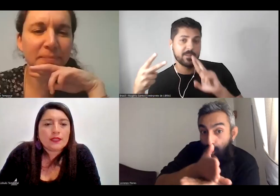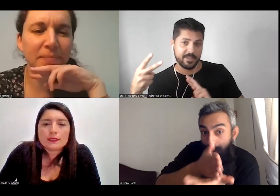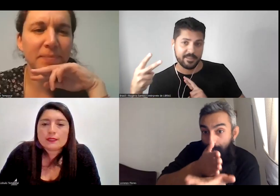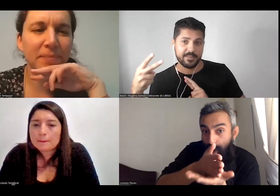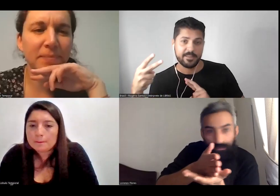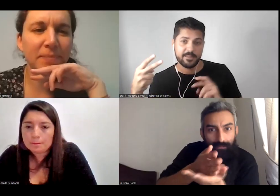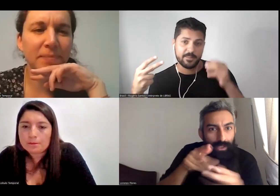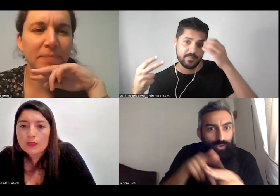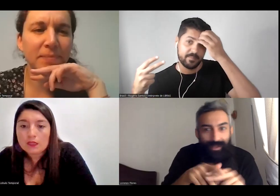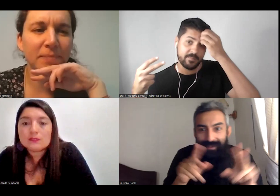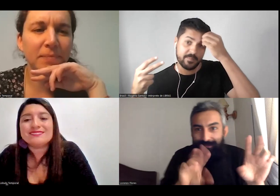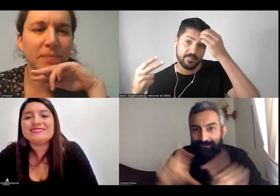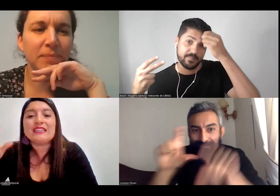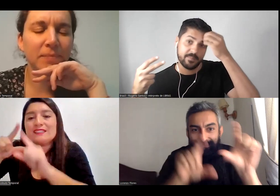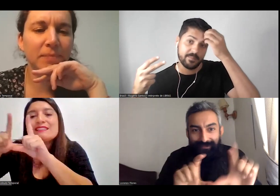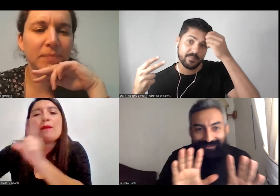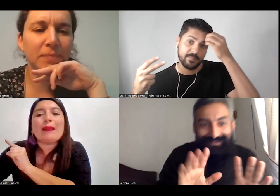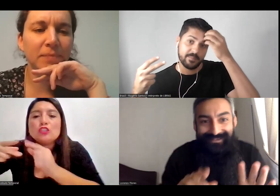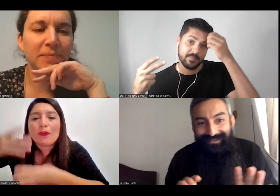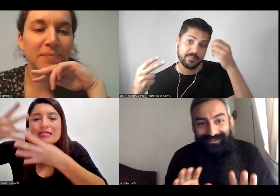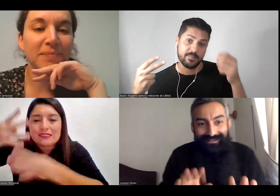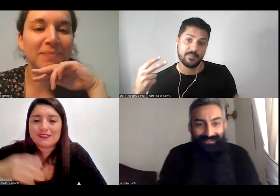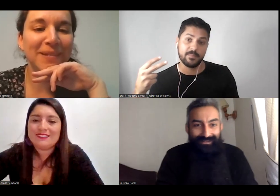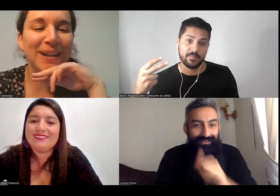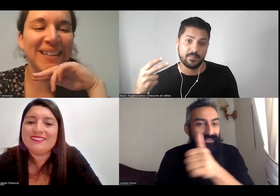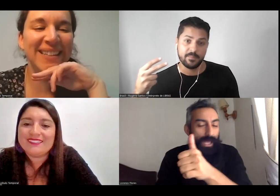Pero sobre, sí.